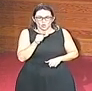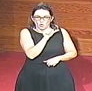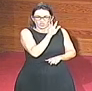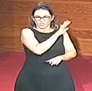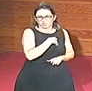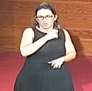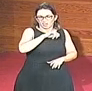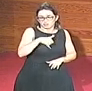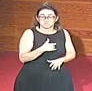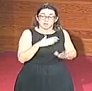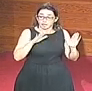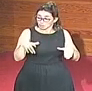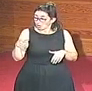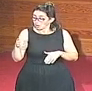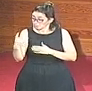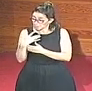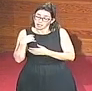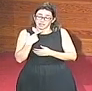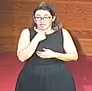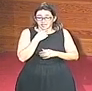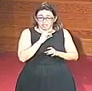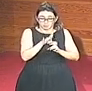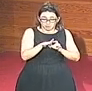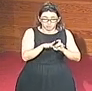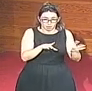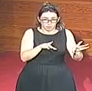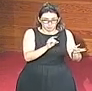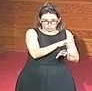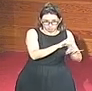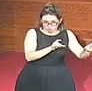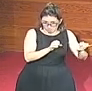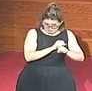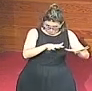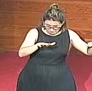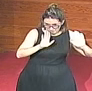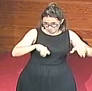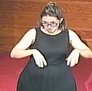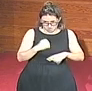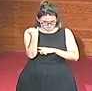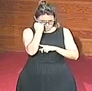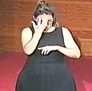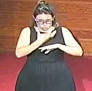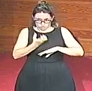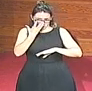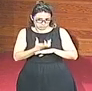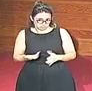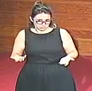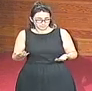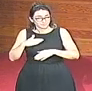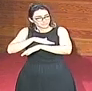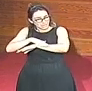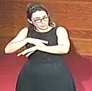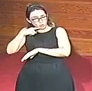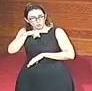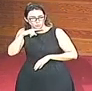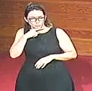le ha hecho gracia y lo ha compartido. Y así, a lo tonto, millones de descargas en YouTube y en otros medios, ¿no? El Kremlin tiene a mucha gente contratada para estas